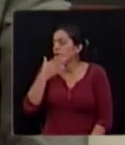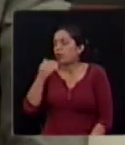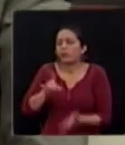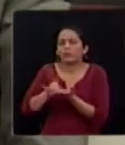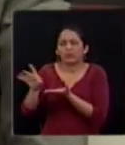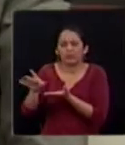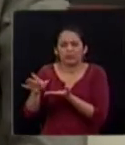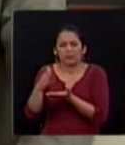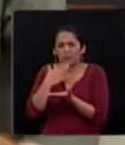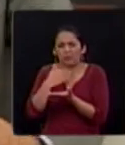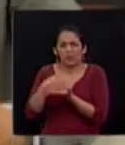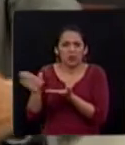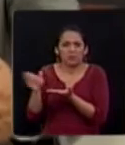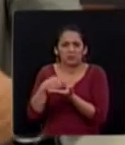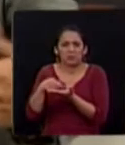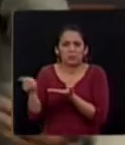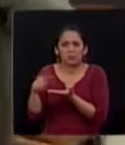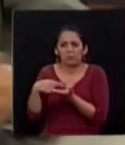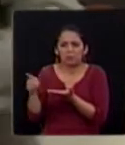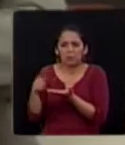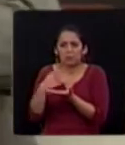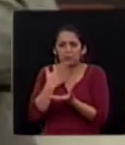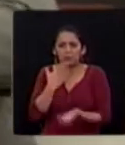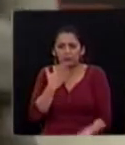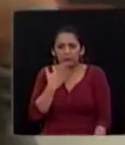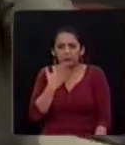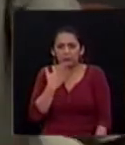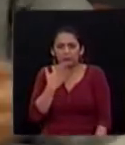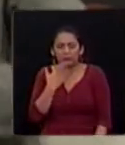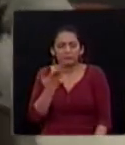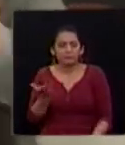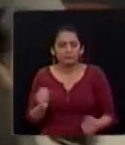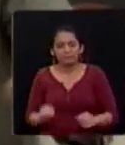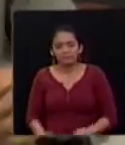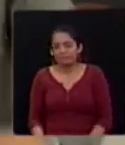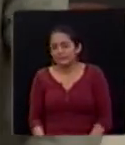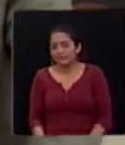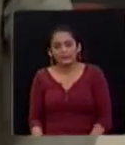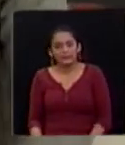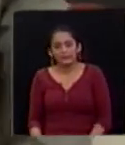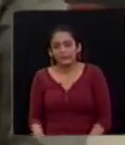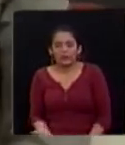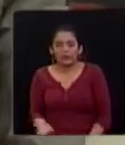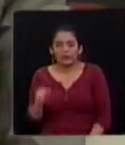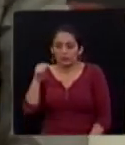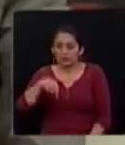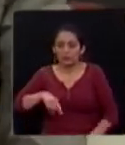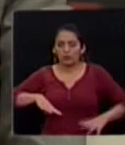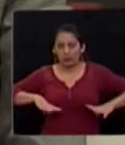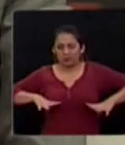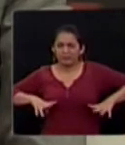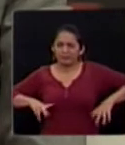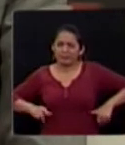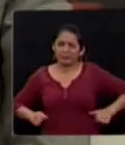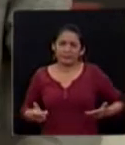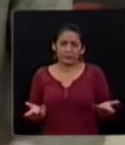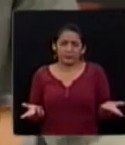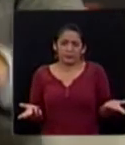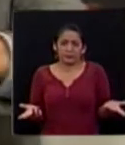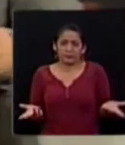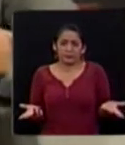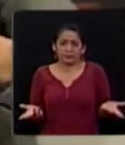la empresa de Brecht, de una otra manera, cae de cajón después de la trama de corrupción en la que esta